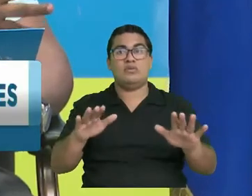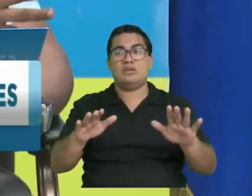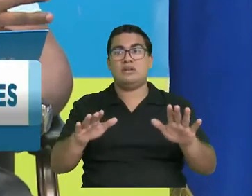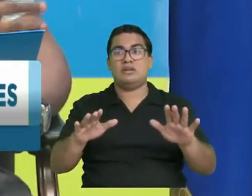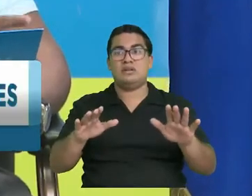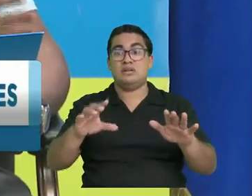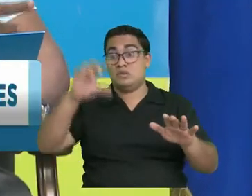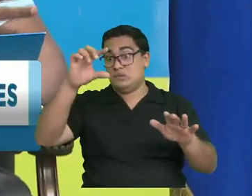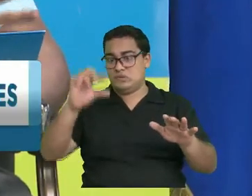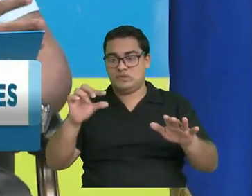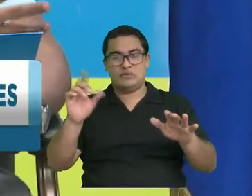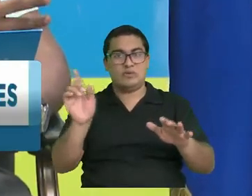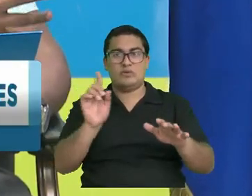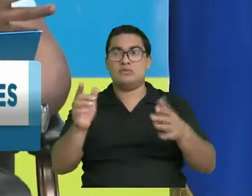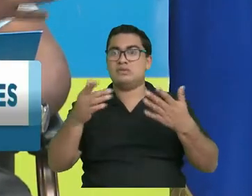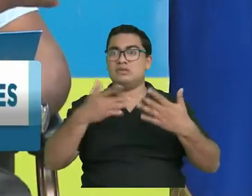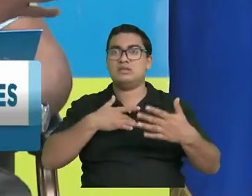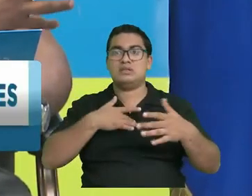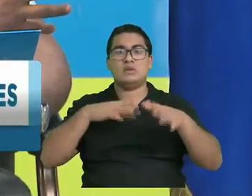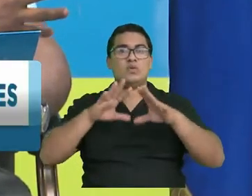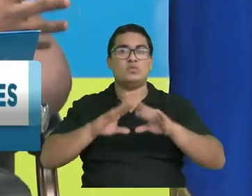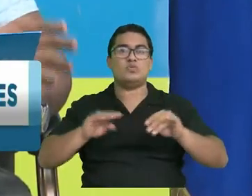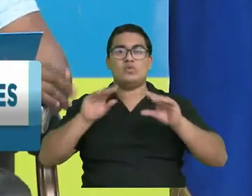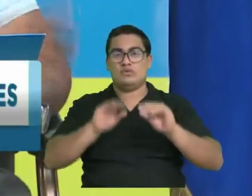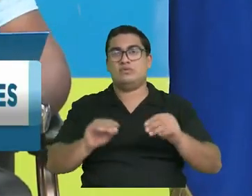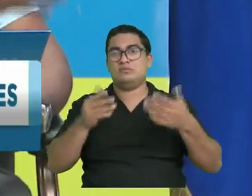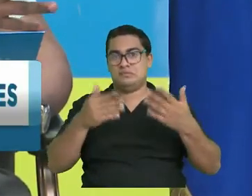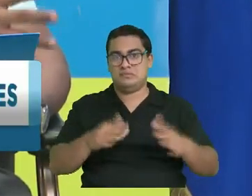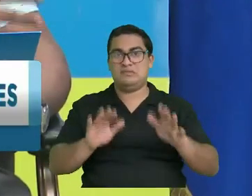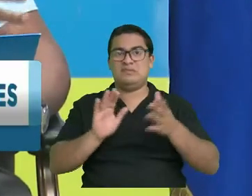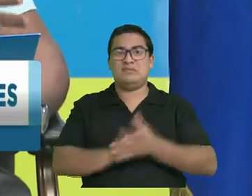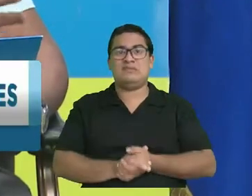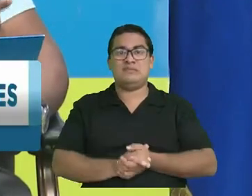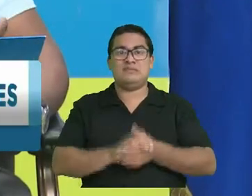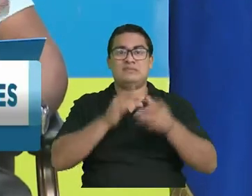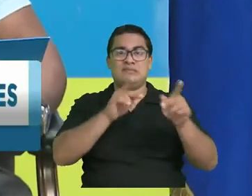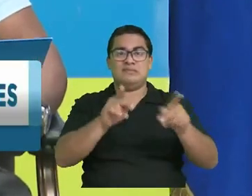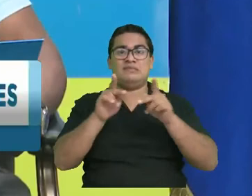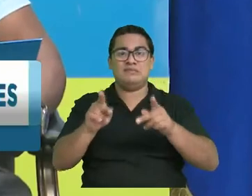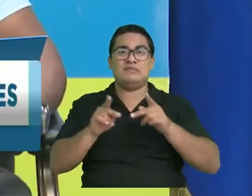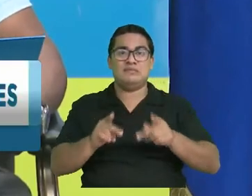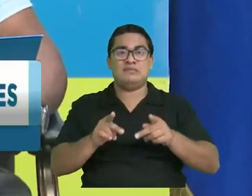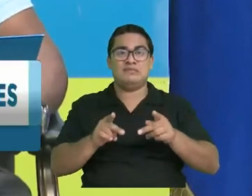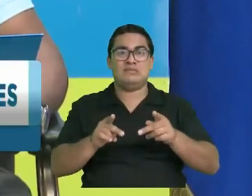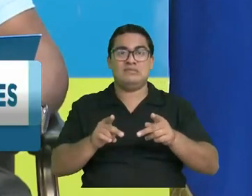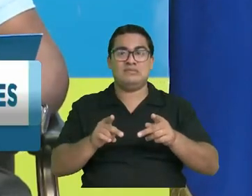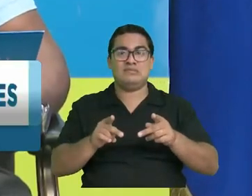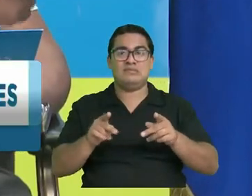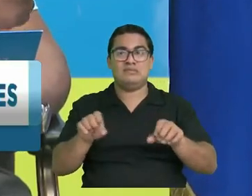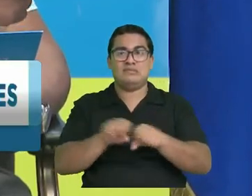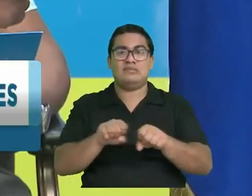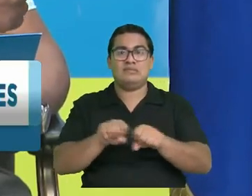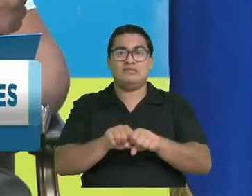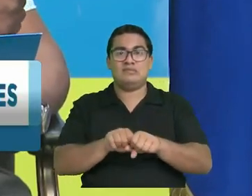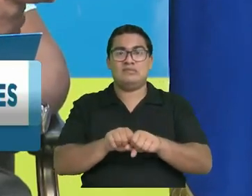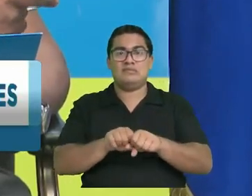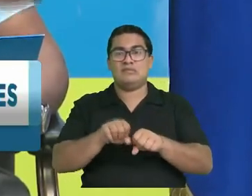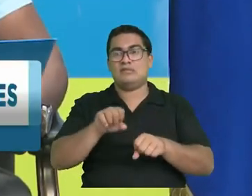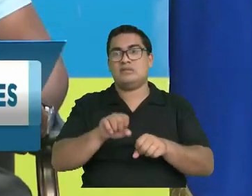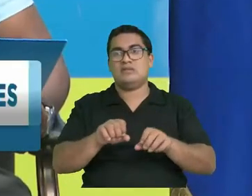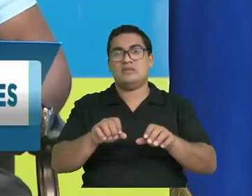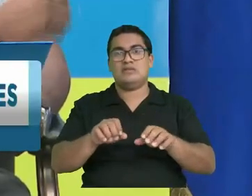muy pequeño. Tiene que ser confortable, usted lo decía. Es correcto. Es que hay personas que usan un número de más, porque creen que